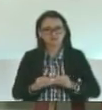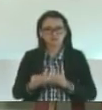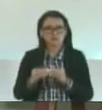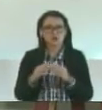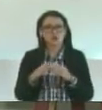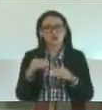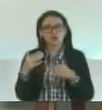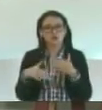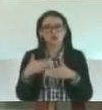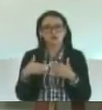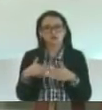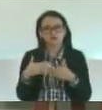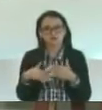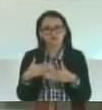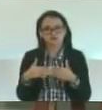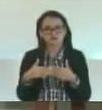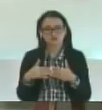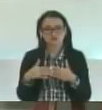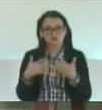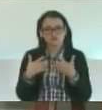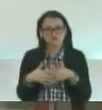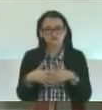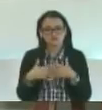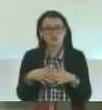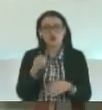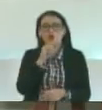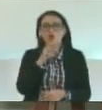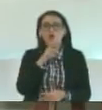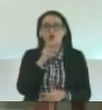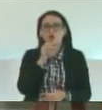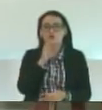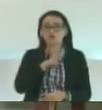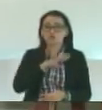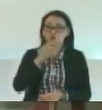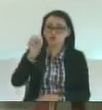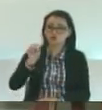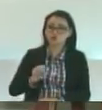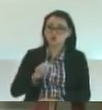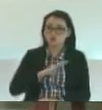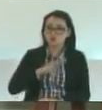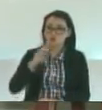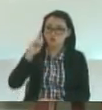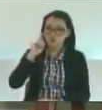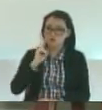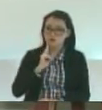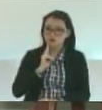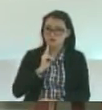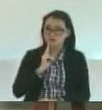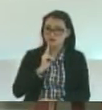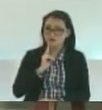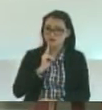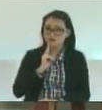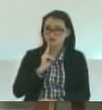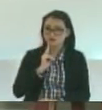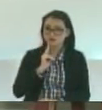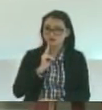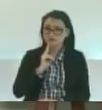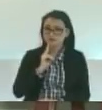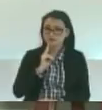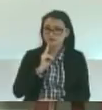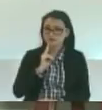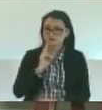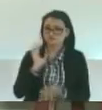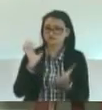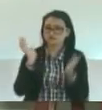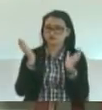el proceso de producción en las minas de oro del sur del Estado Bolívar y podamos tener un clima